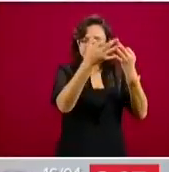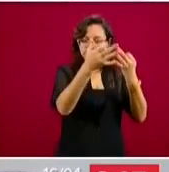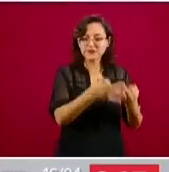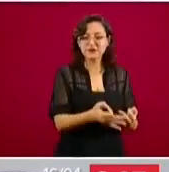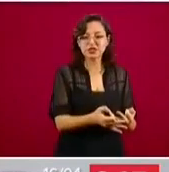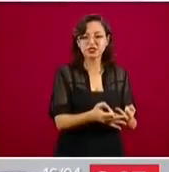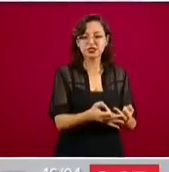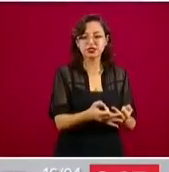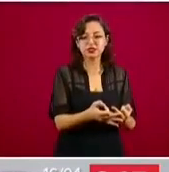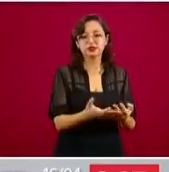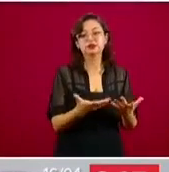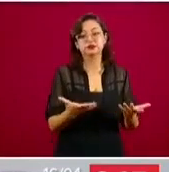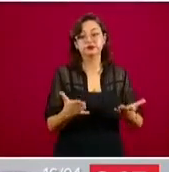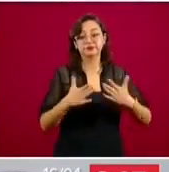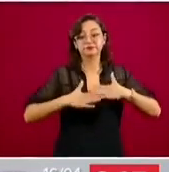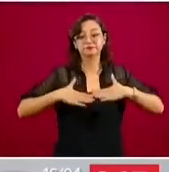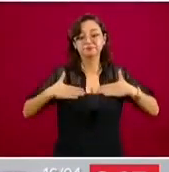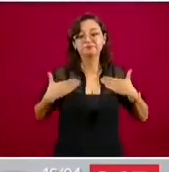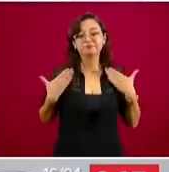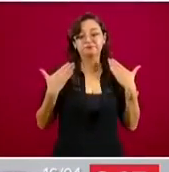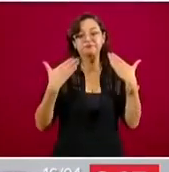y por eso la confianza